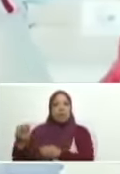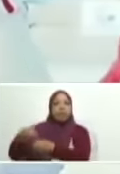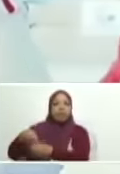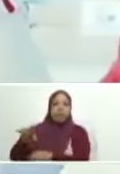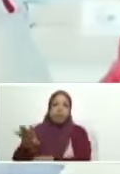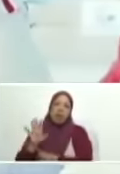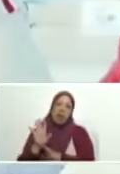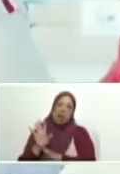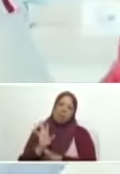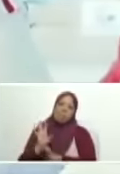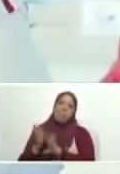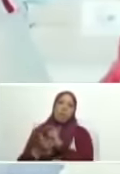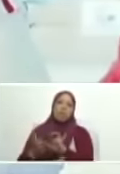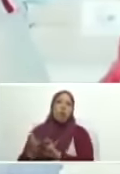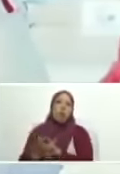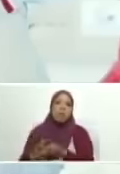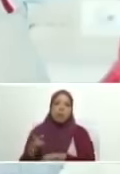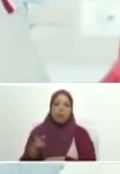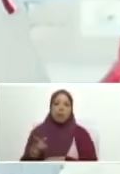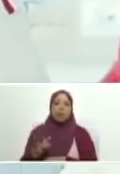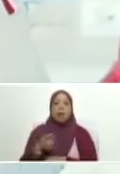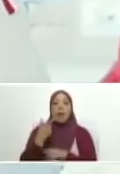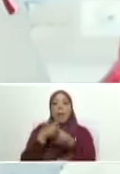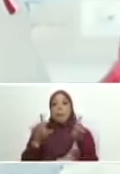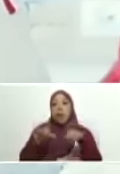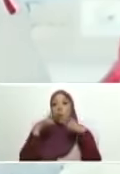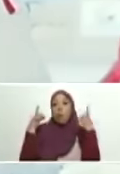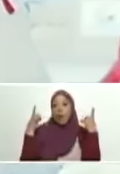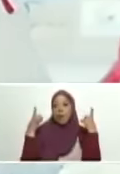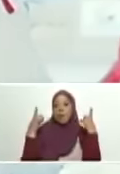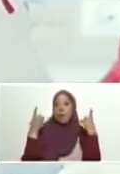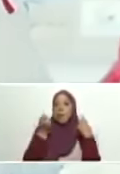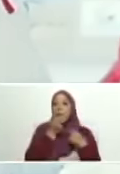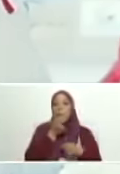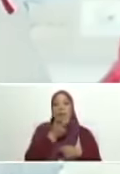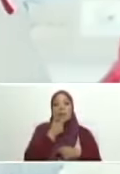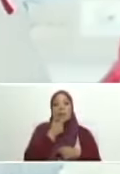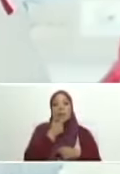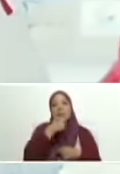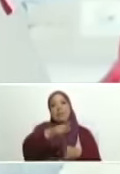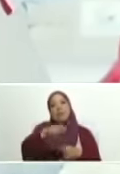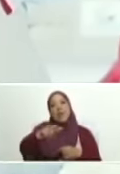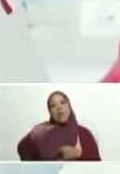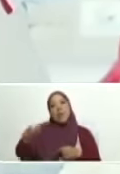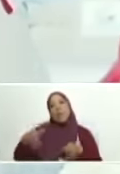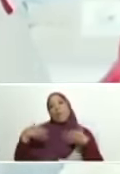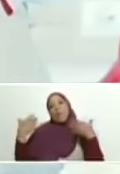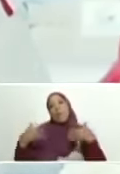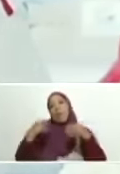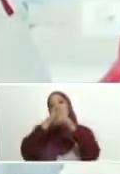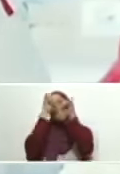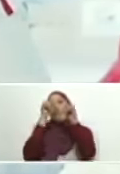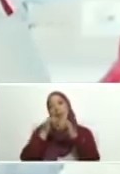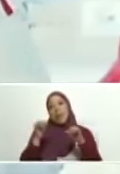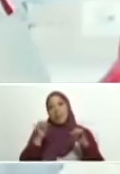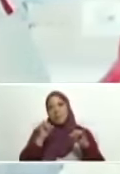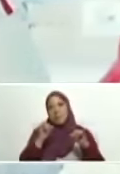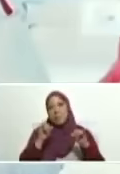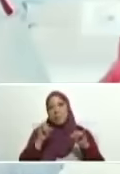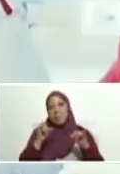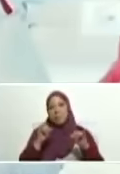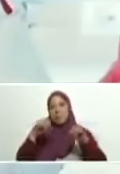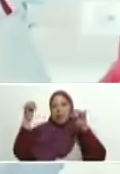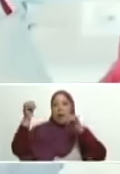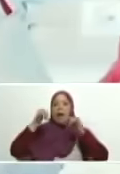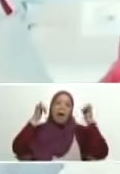Pero lo que me mandan de La Guaira, en La Guaira la gente lo que está es feliz, de